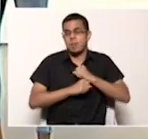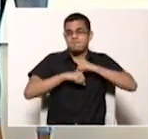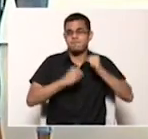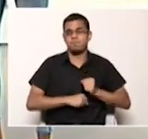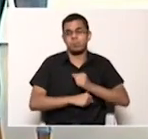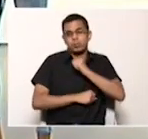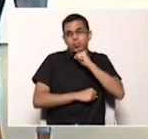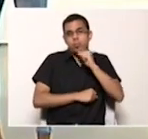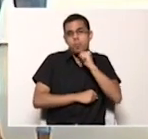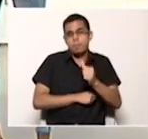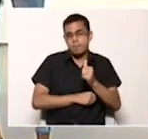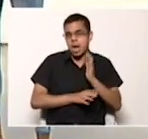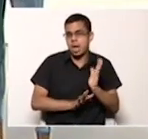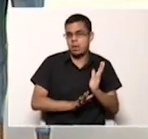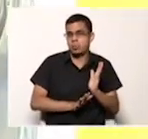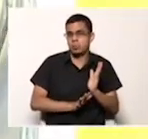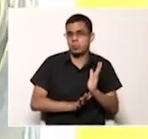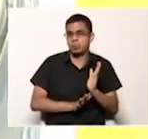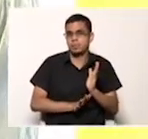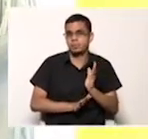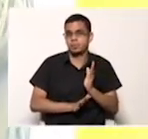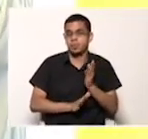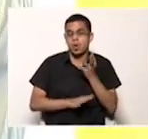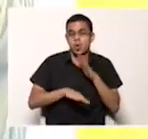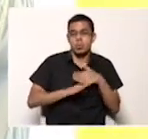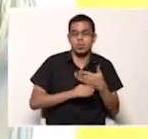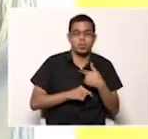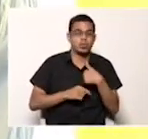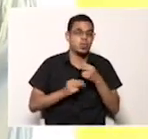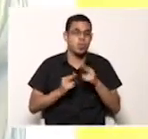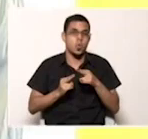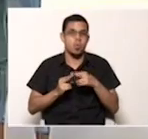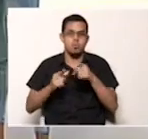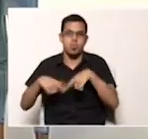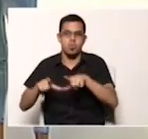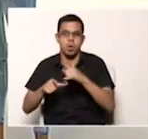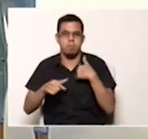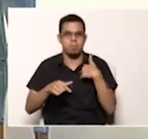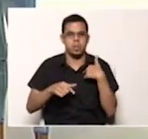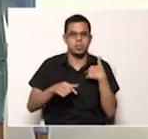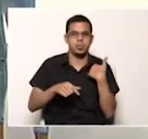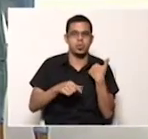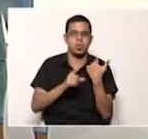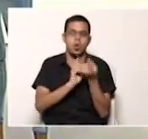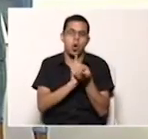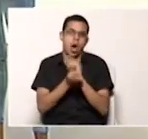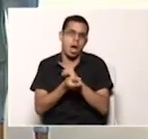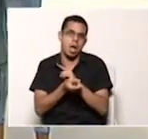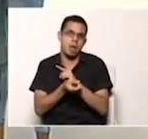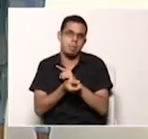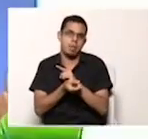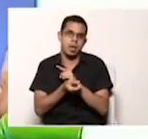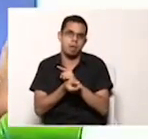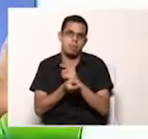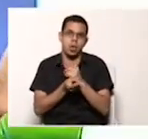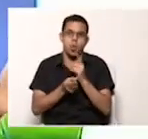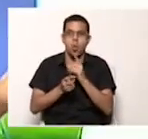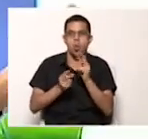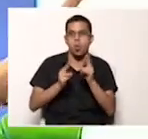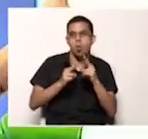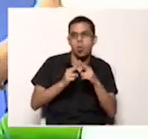digamos, migrar o mudarme a un espacio en el que las temperaturas sean muy bajas. Igual hemos visto el efecto sobre la